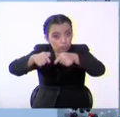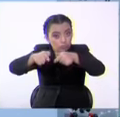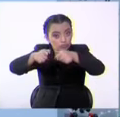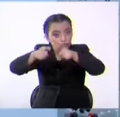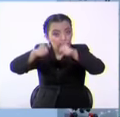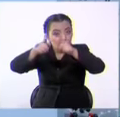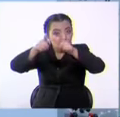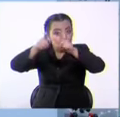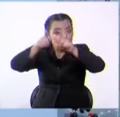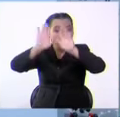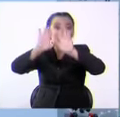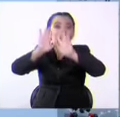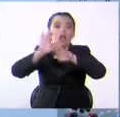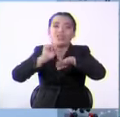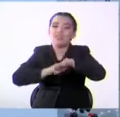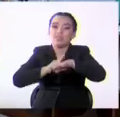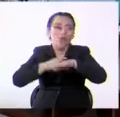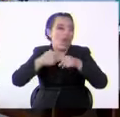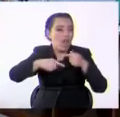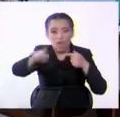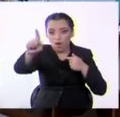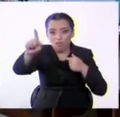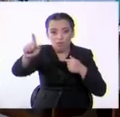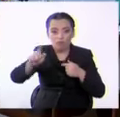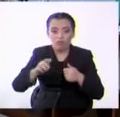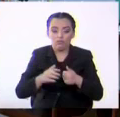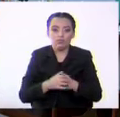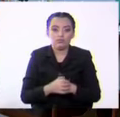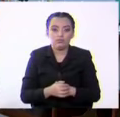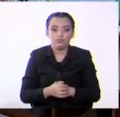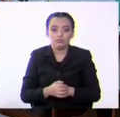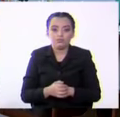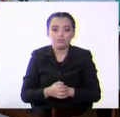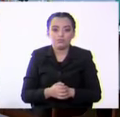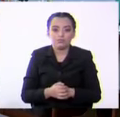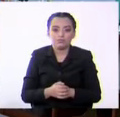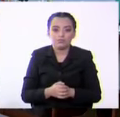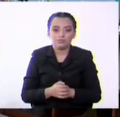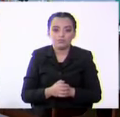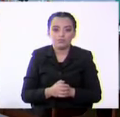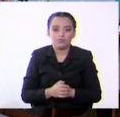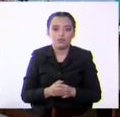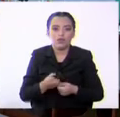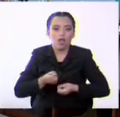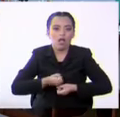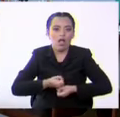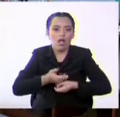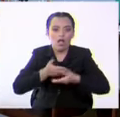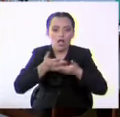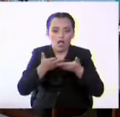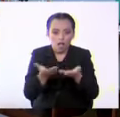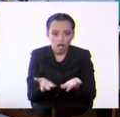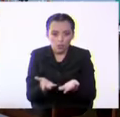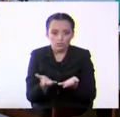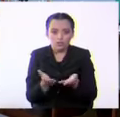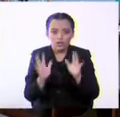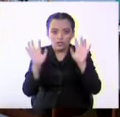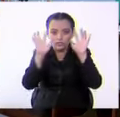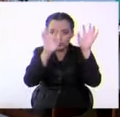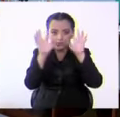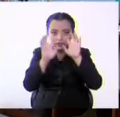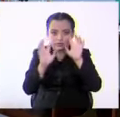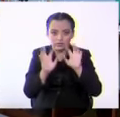periodo muy largo. Bueno, la principal causa actual del cambio climático es el aumento de